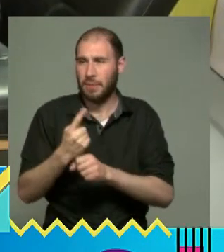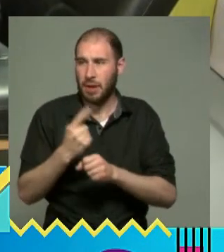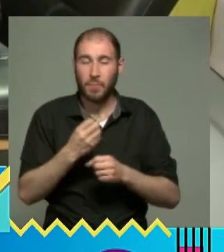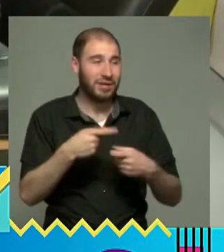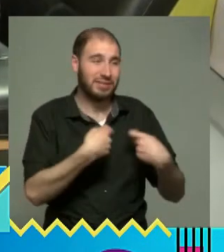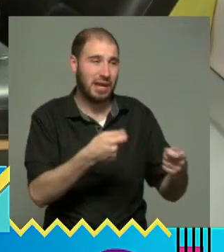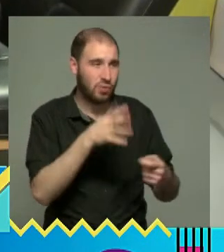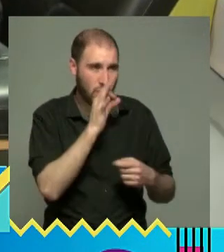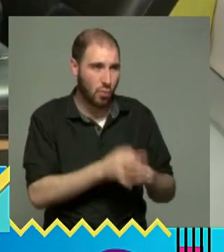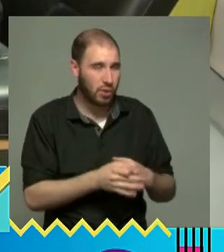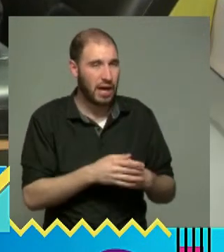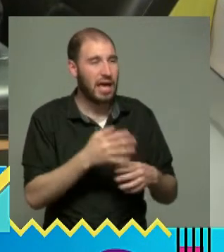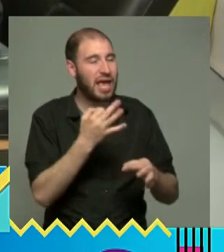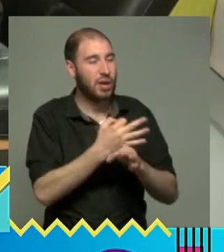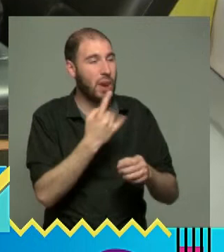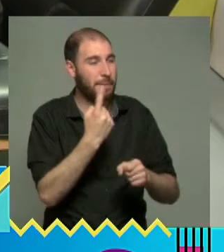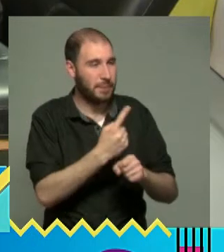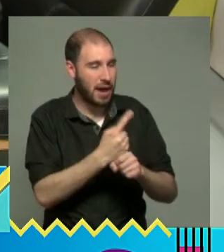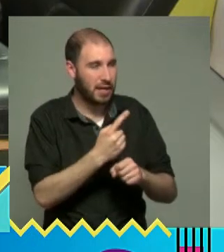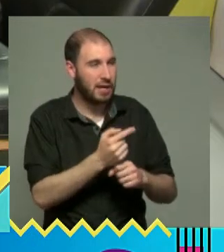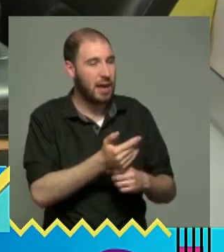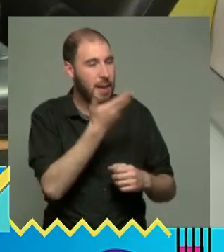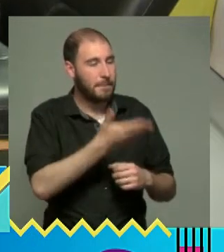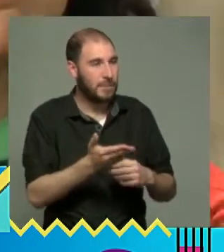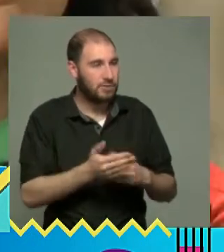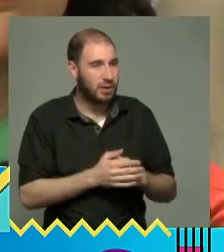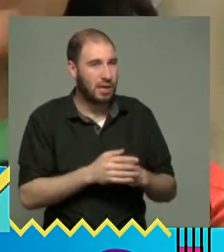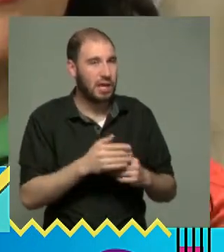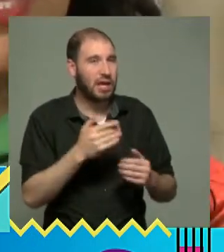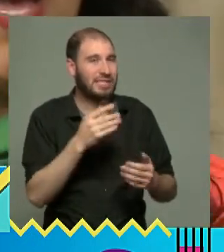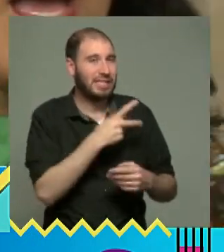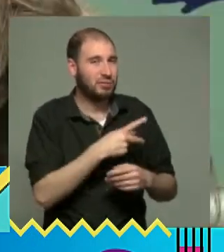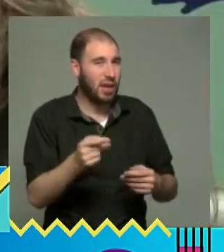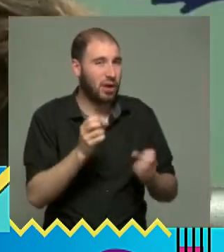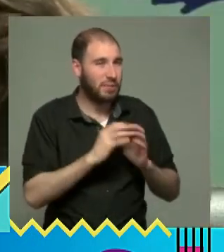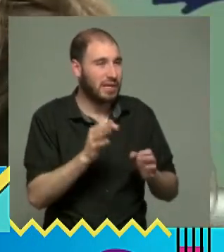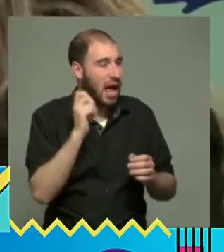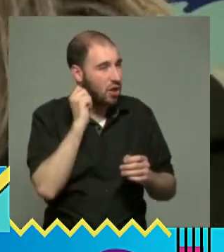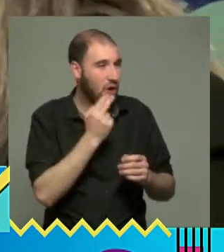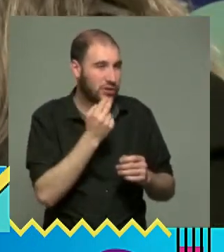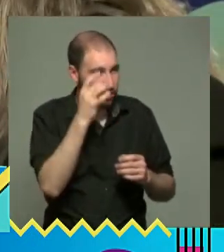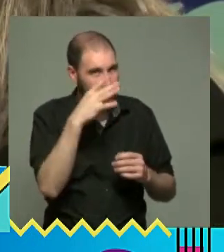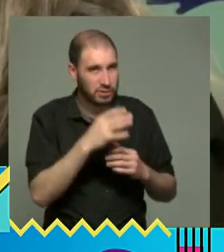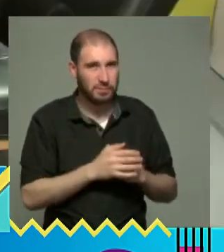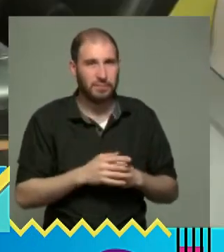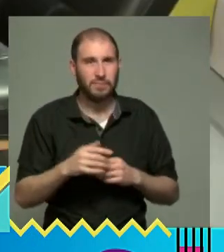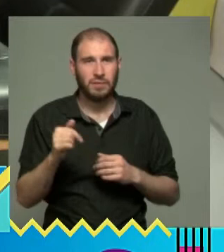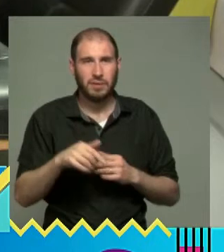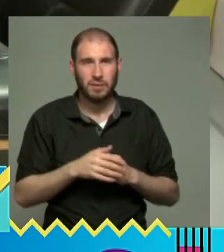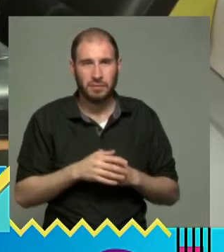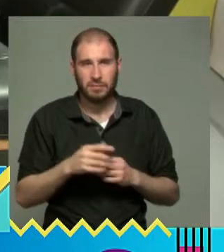como- se no entregaron. tenía nada que ver. Los colegios primarios, tenía nada las que ver? personas Gente ejercen de- su sexualidad a partir de los 10 11, años 12 años. tomando la palabra? anticonceptivo, no lo